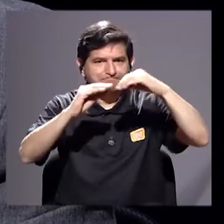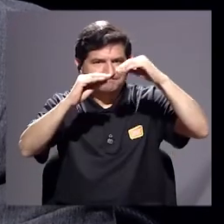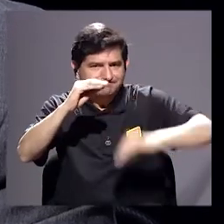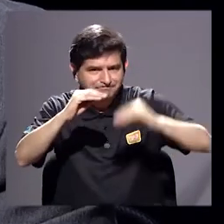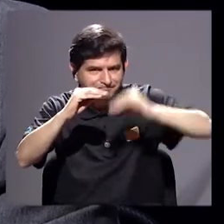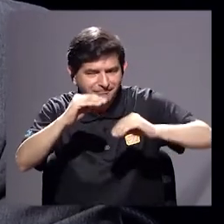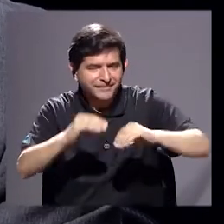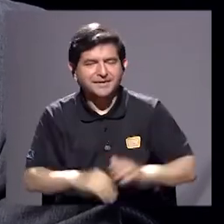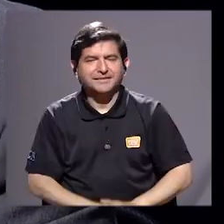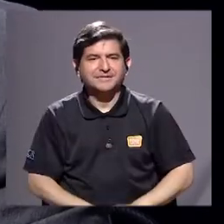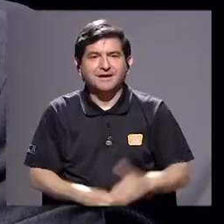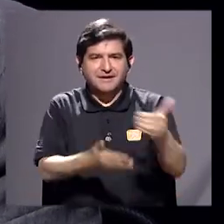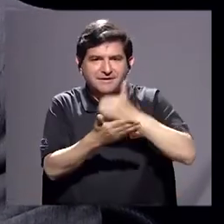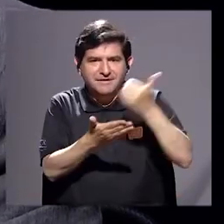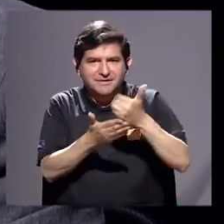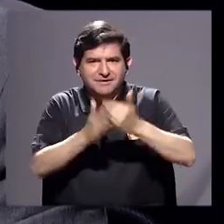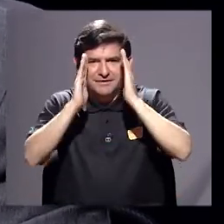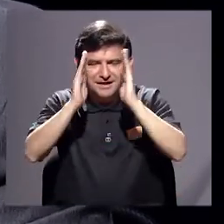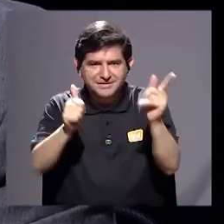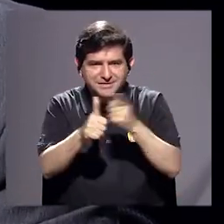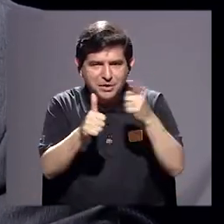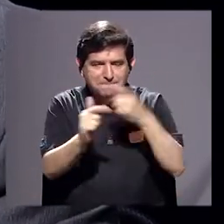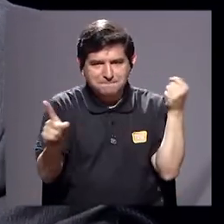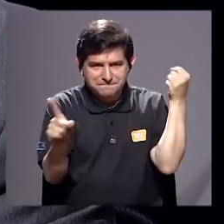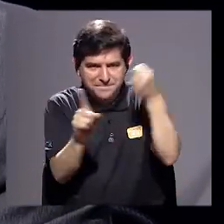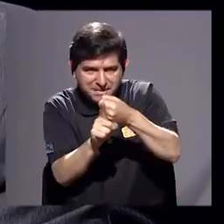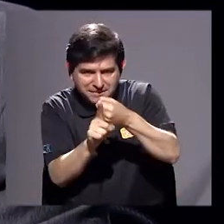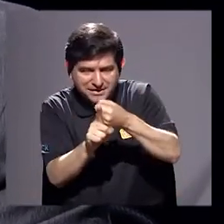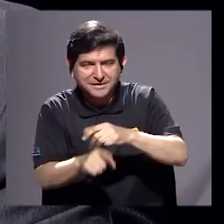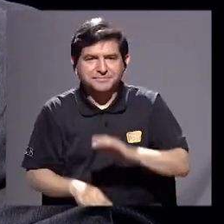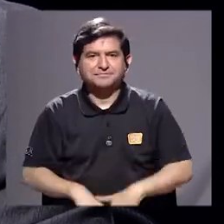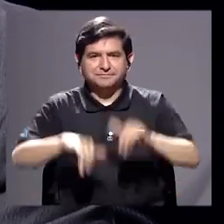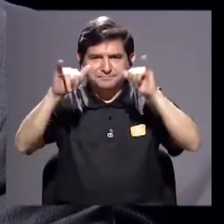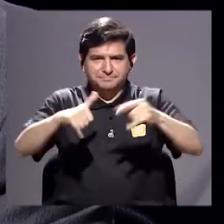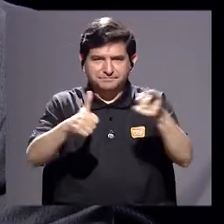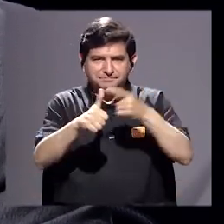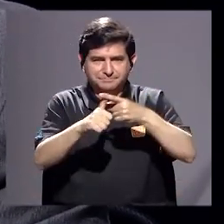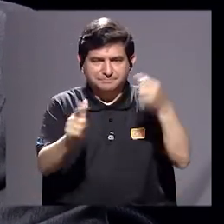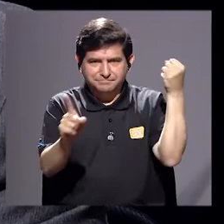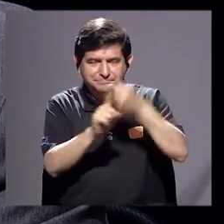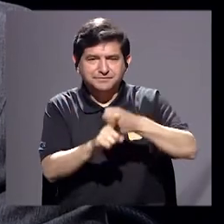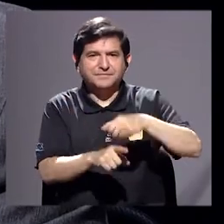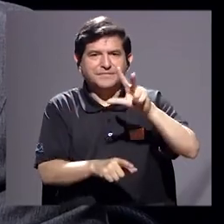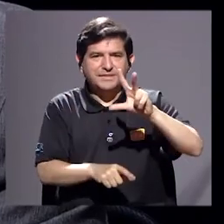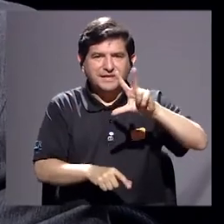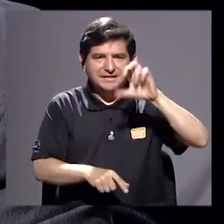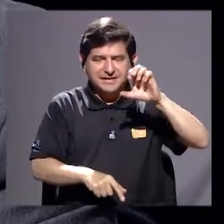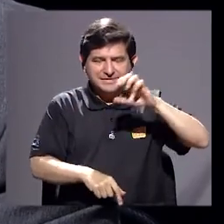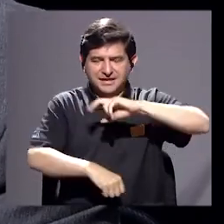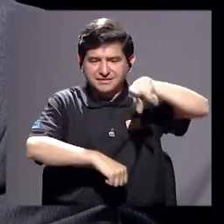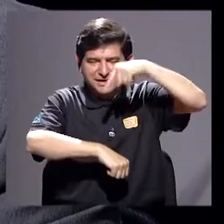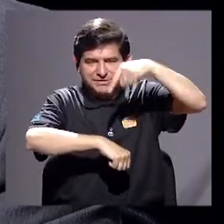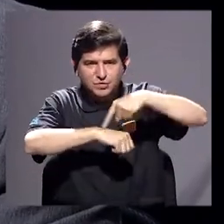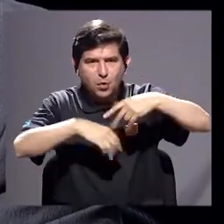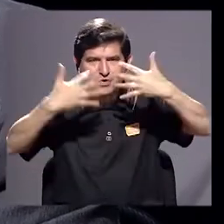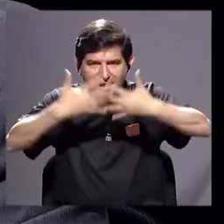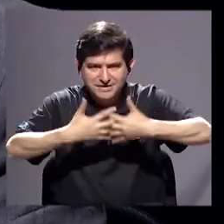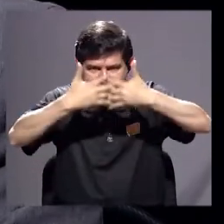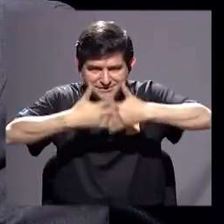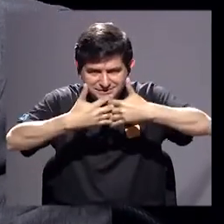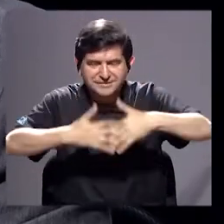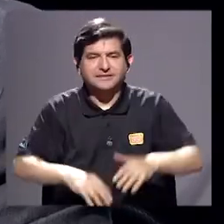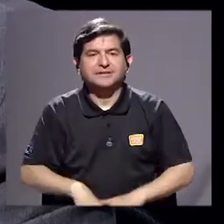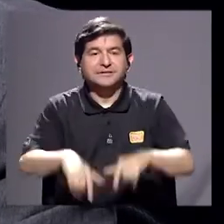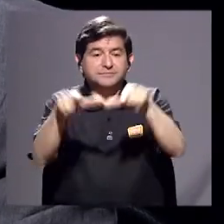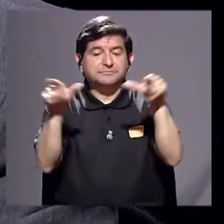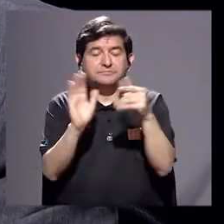utilizar recursos para atender primeros impactos y no circunscribe ese primer impacto a 300 horas de maquinaria para en los